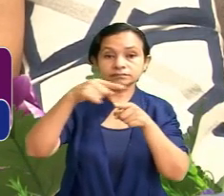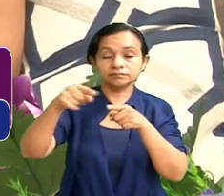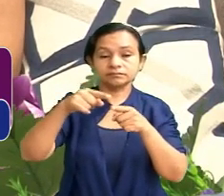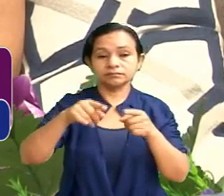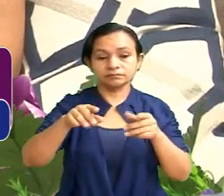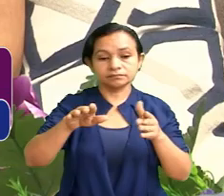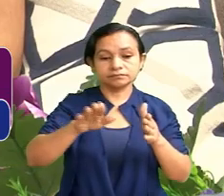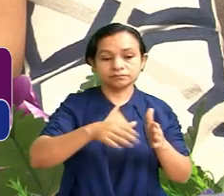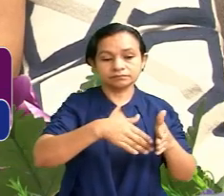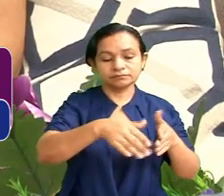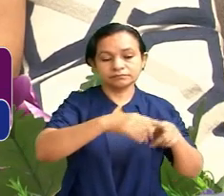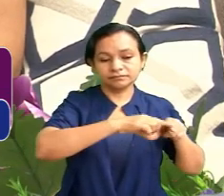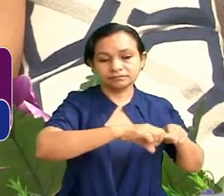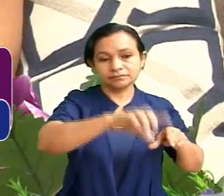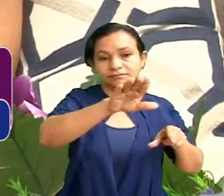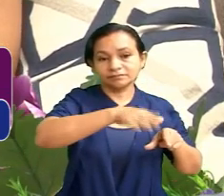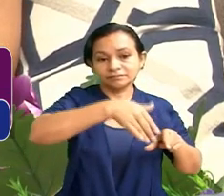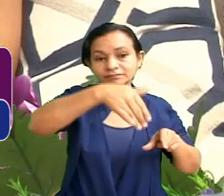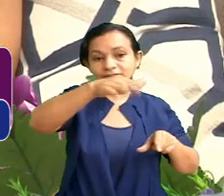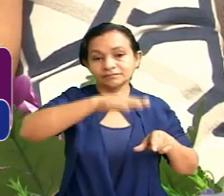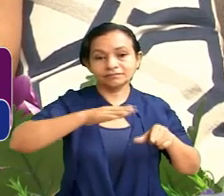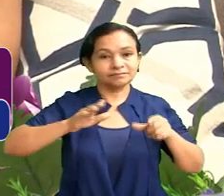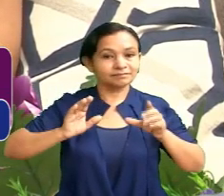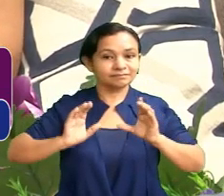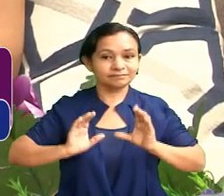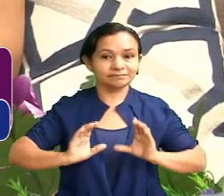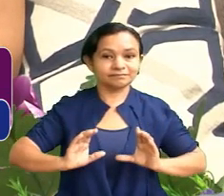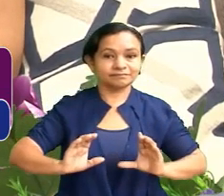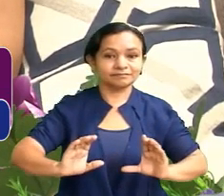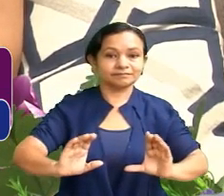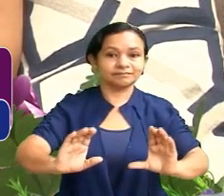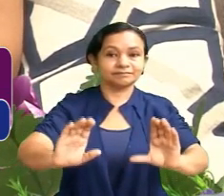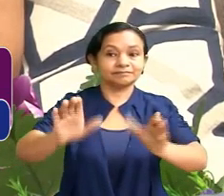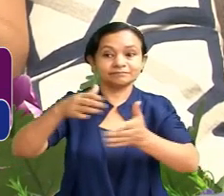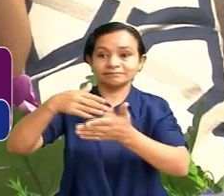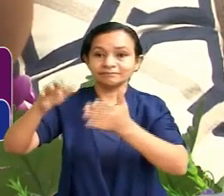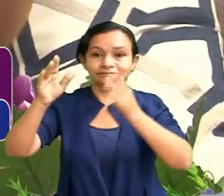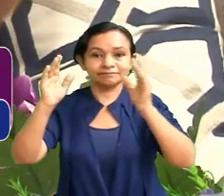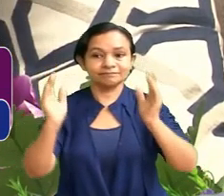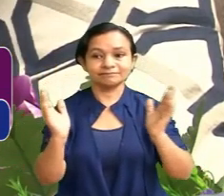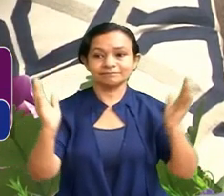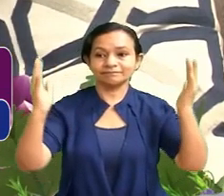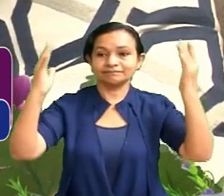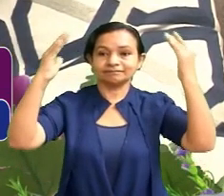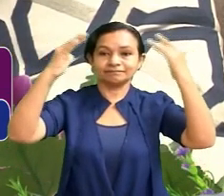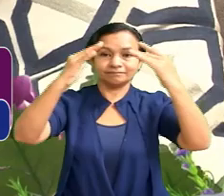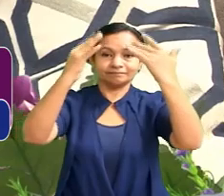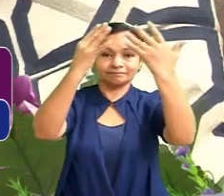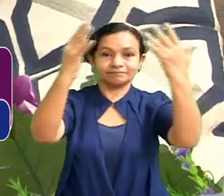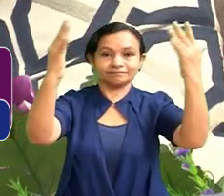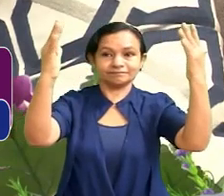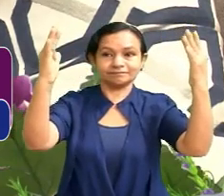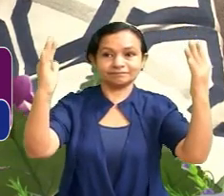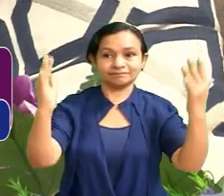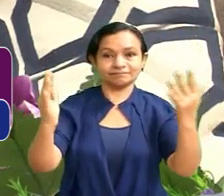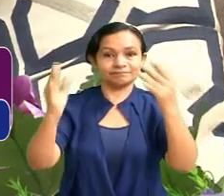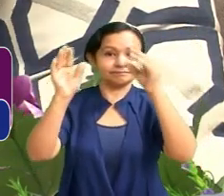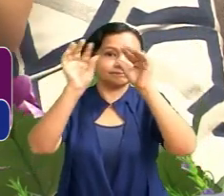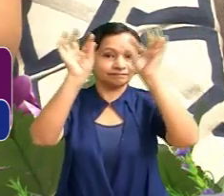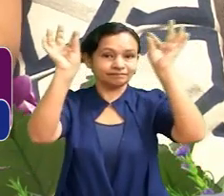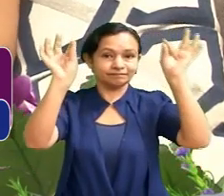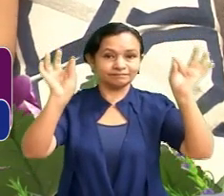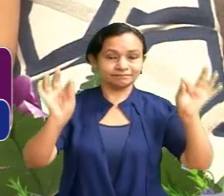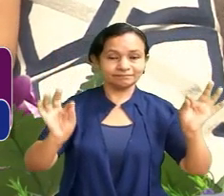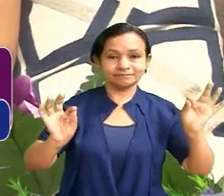las cunetas de arreglar las calles por donde va a pasar la procesión ya la gente verdad ya la gente sale y arregla a sus calles poner